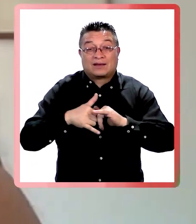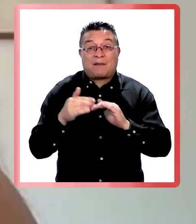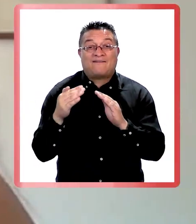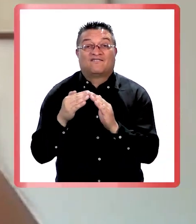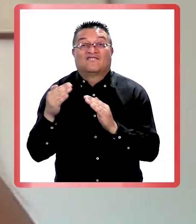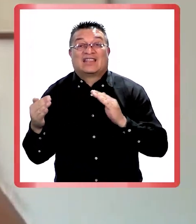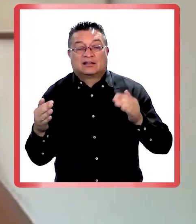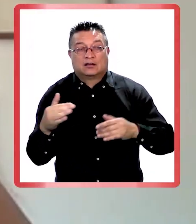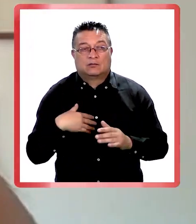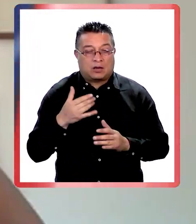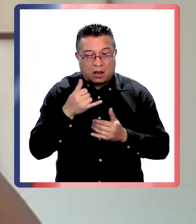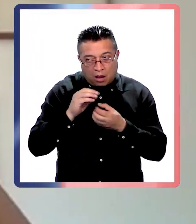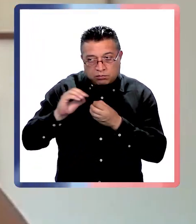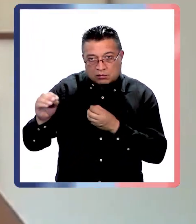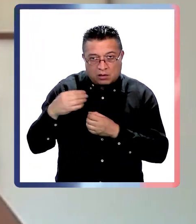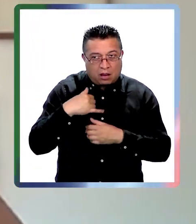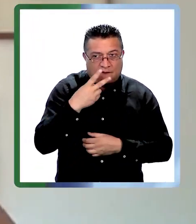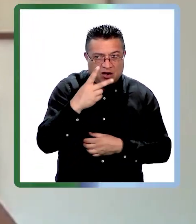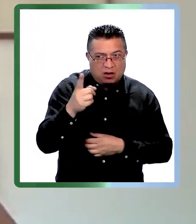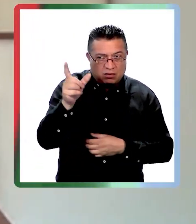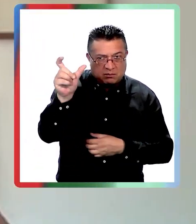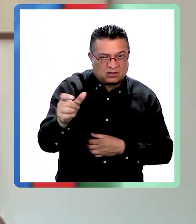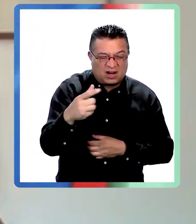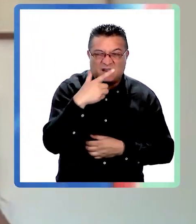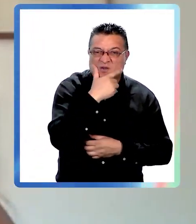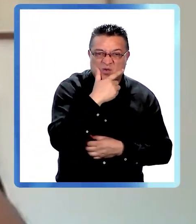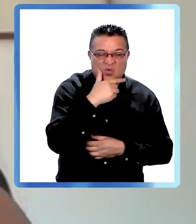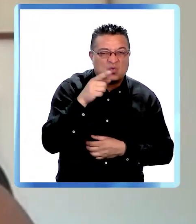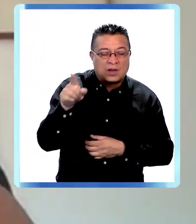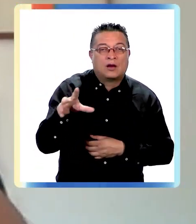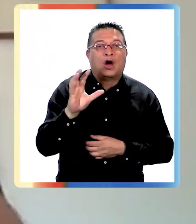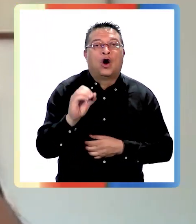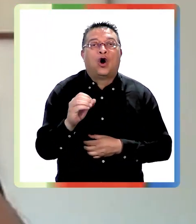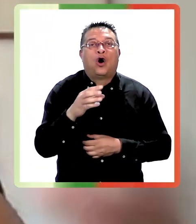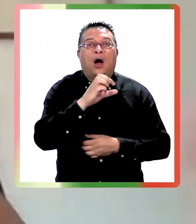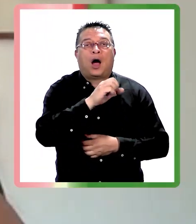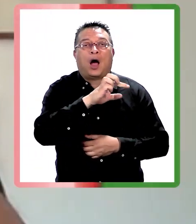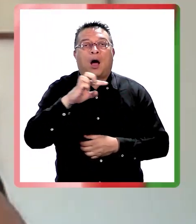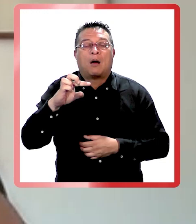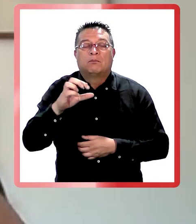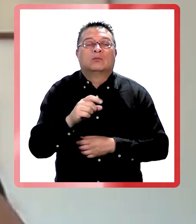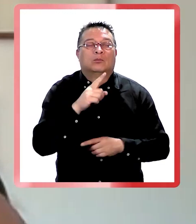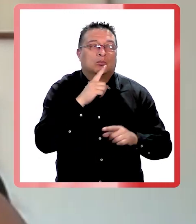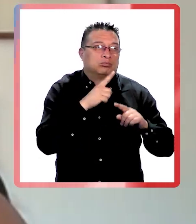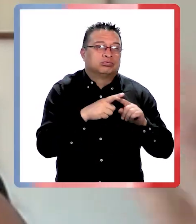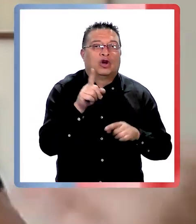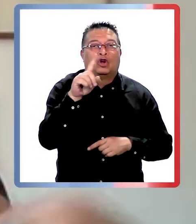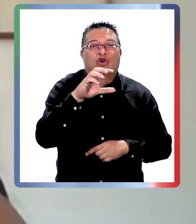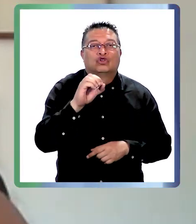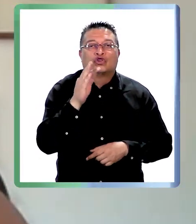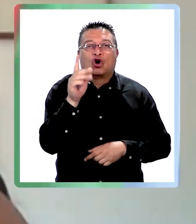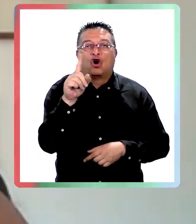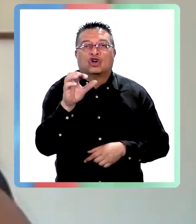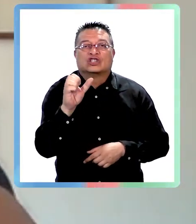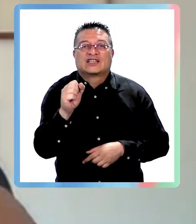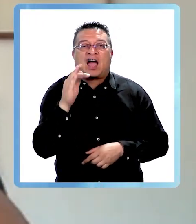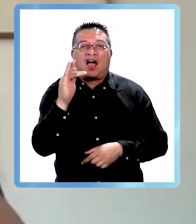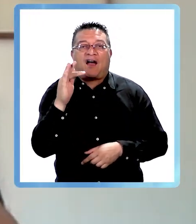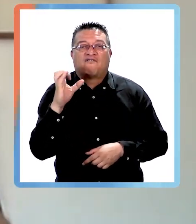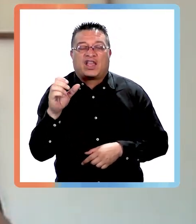de vecinos. Oye, hay un sujeto sospechoso. O, por ejemplo, aplicaciones como SoSafe, por ejemplo, que también tienen